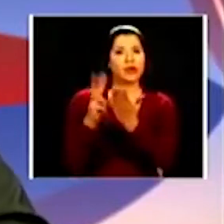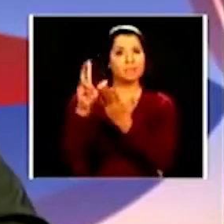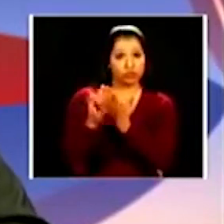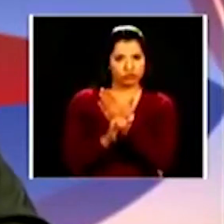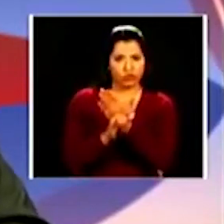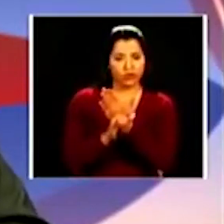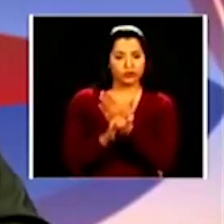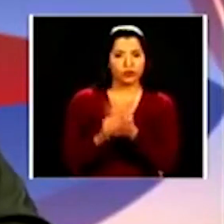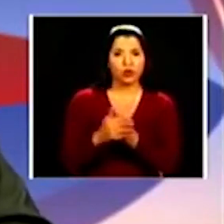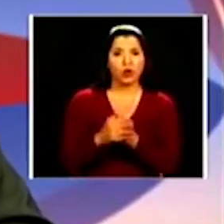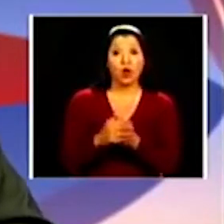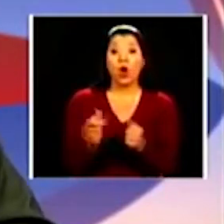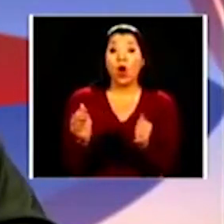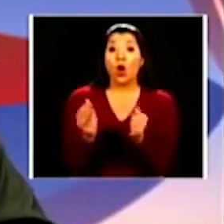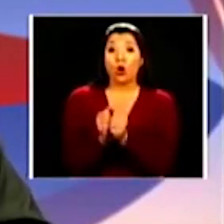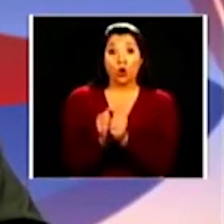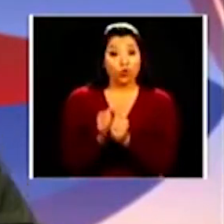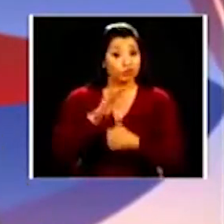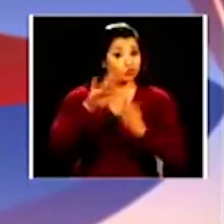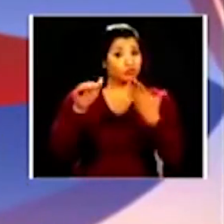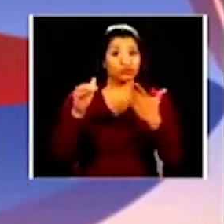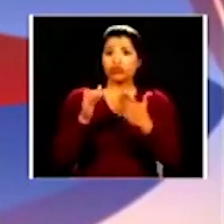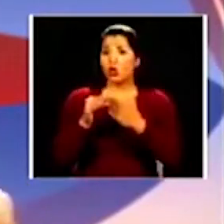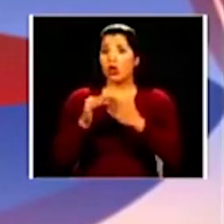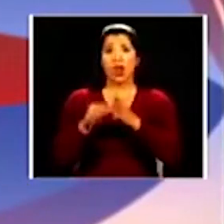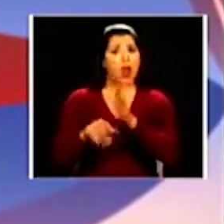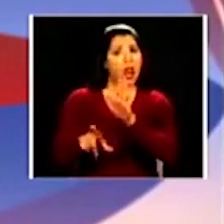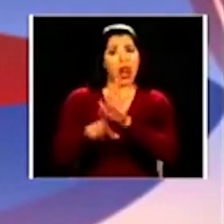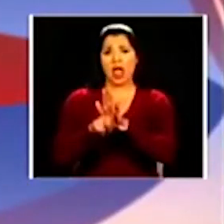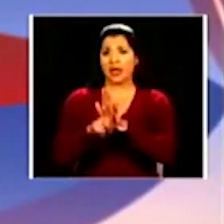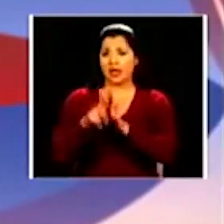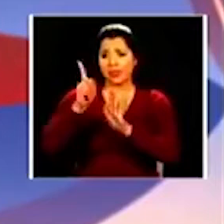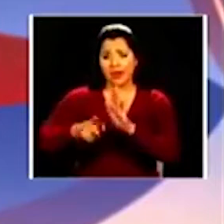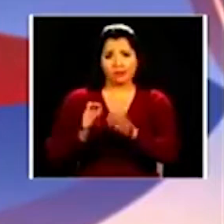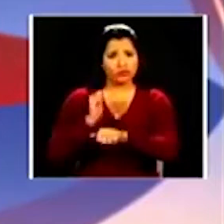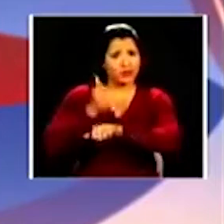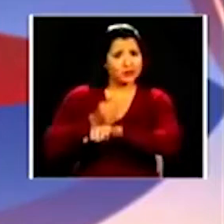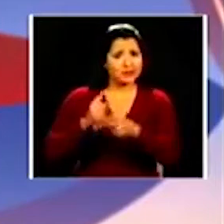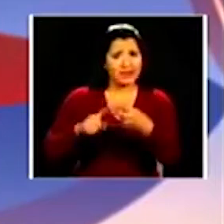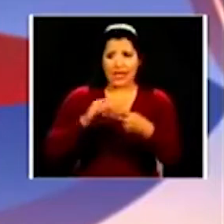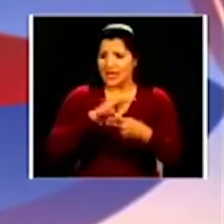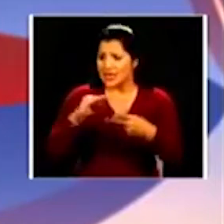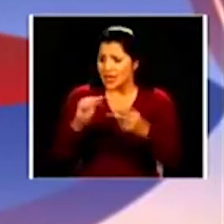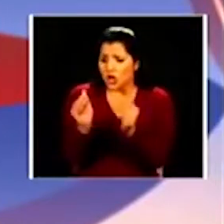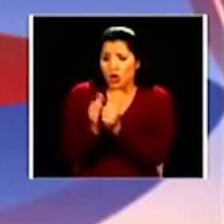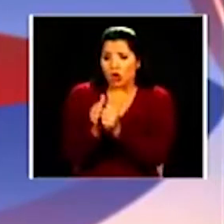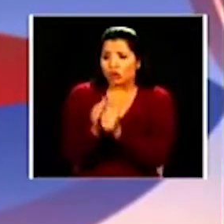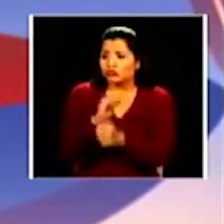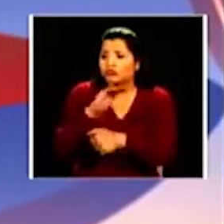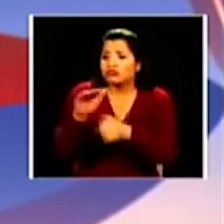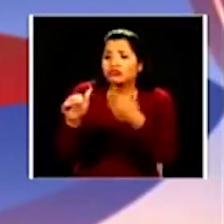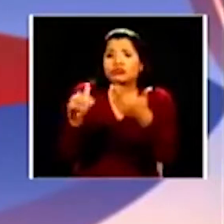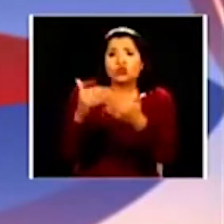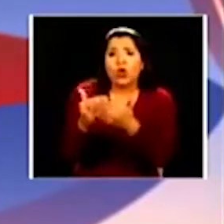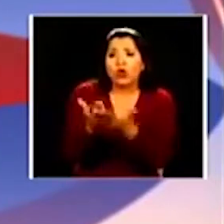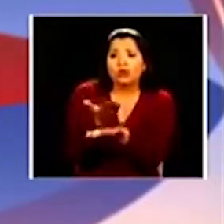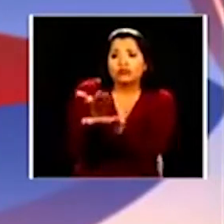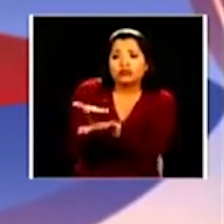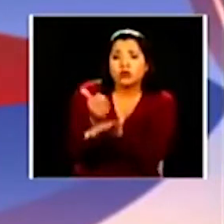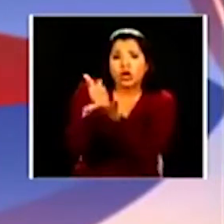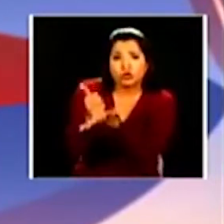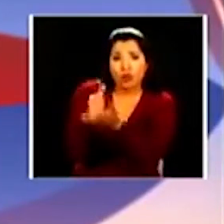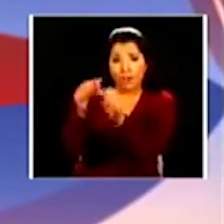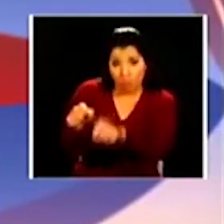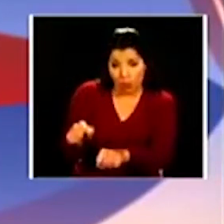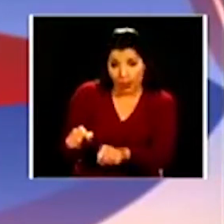Ejecutivo con los decretos que tengamos que impulsar y con las facilidades que tengamos que darle a esta Cámara para la construcción de este proyecto que